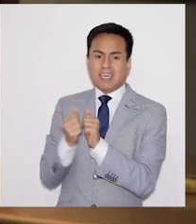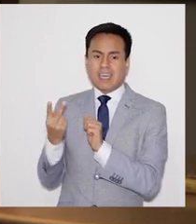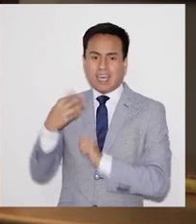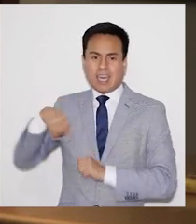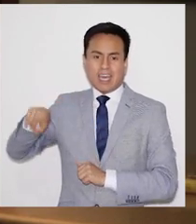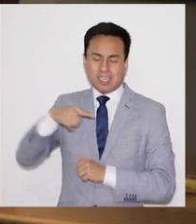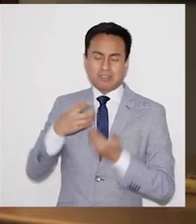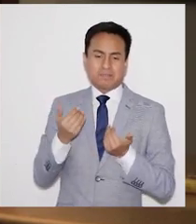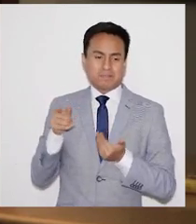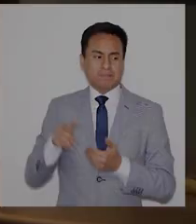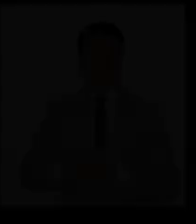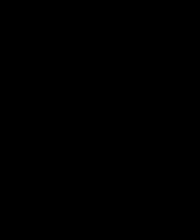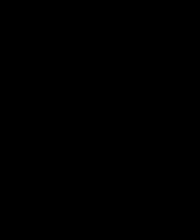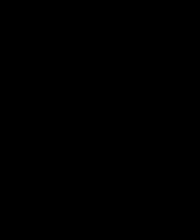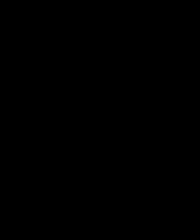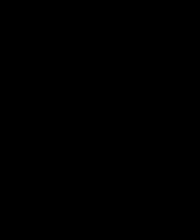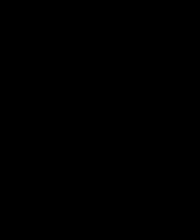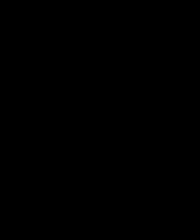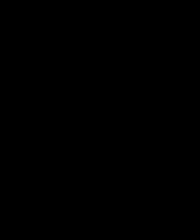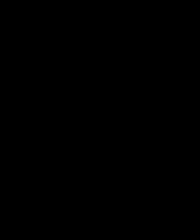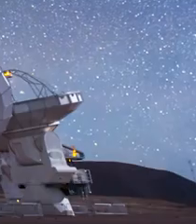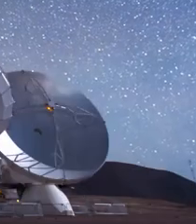would not have been made without it.